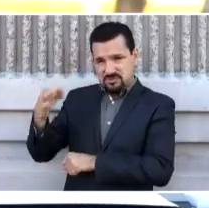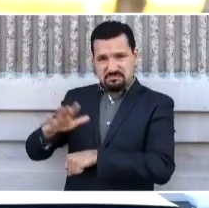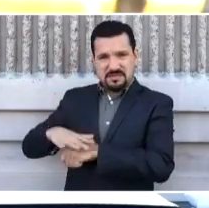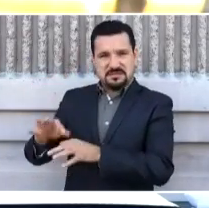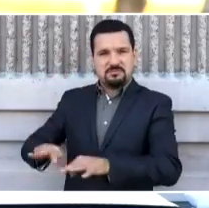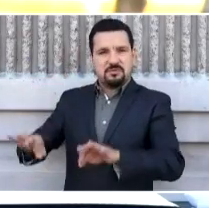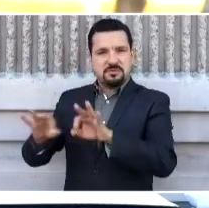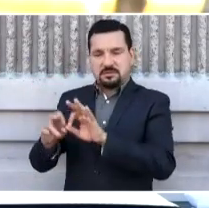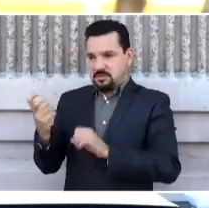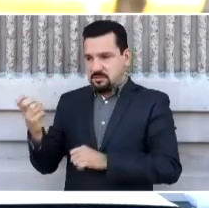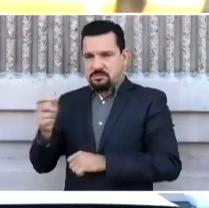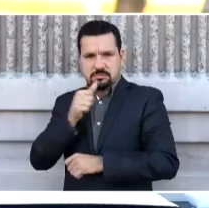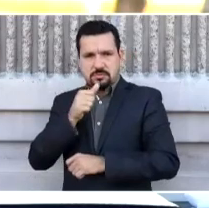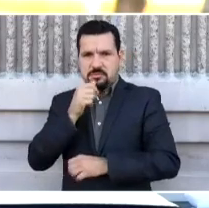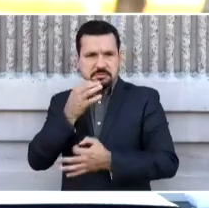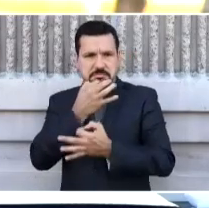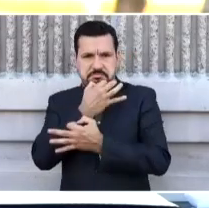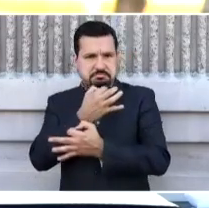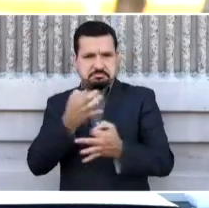un pronunciamiento